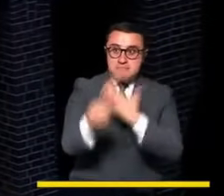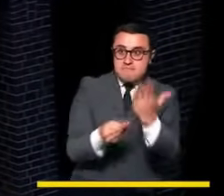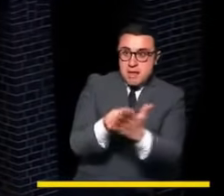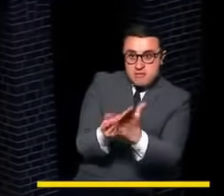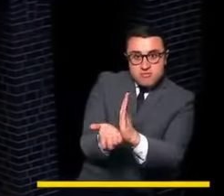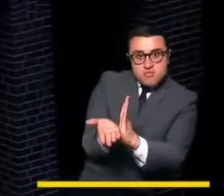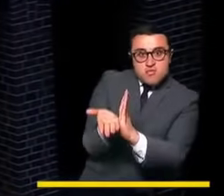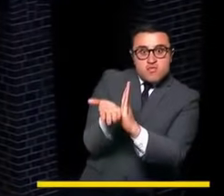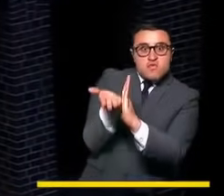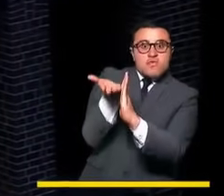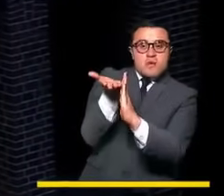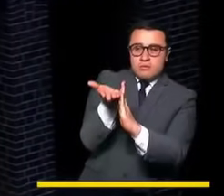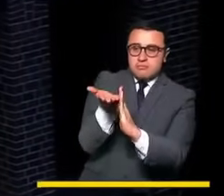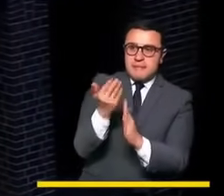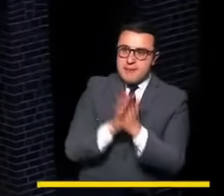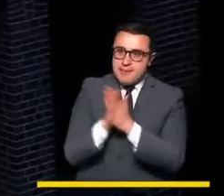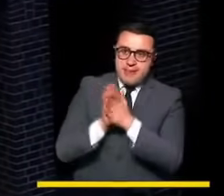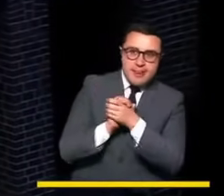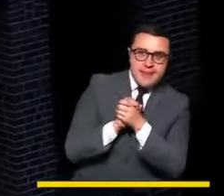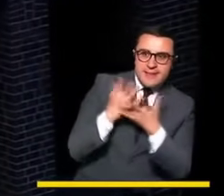zonas de las ciudades.